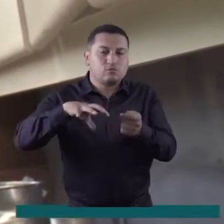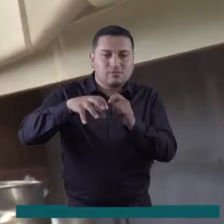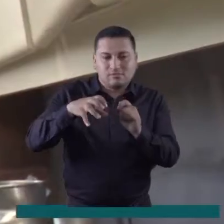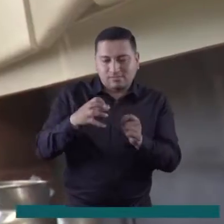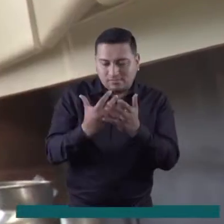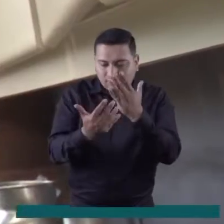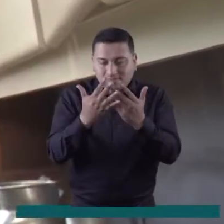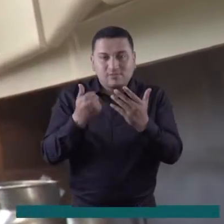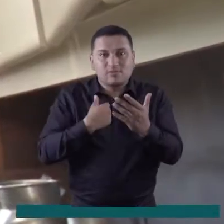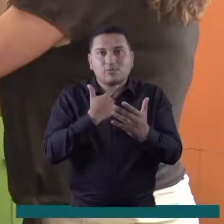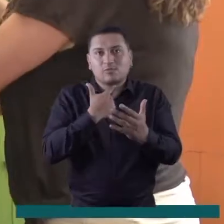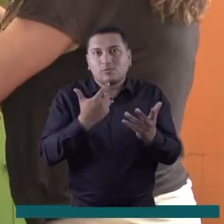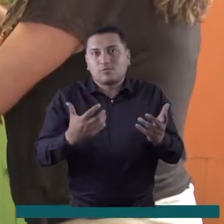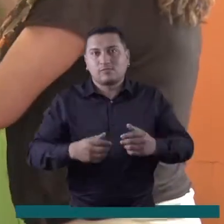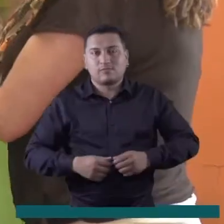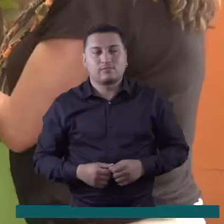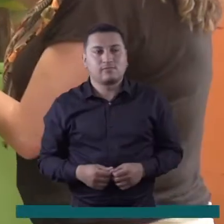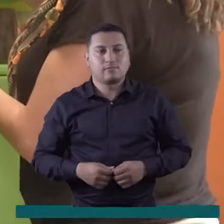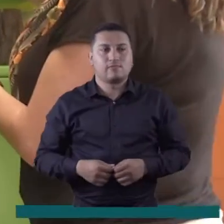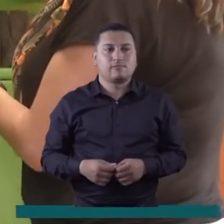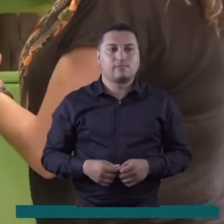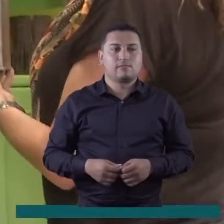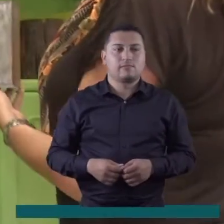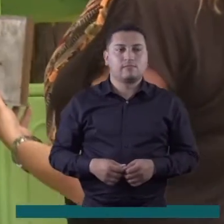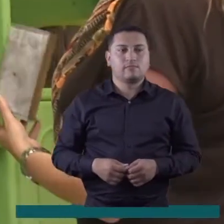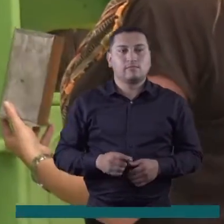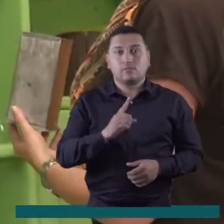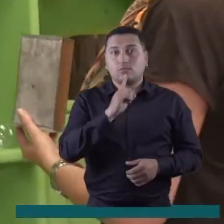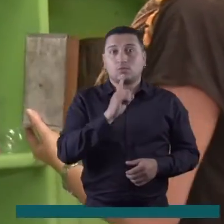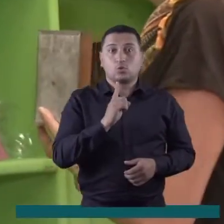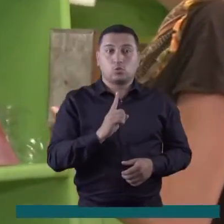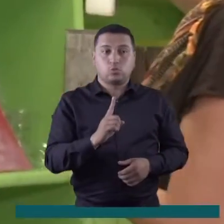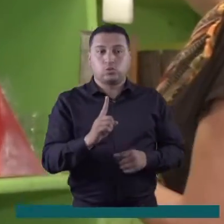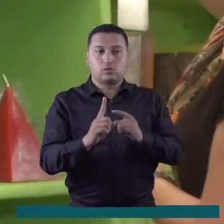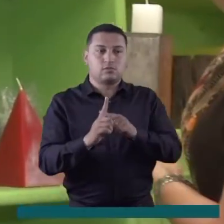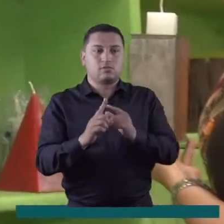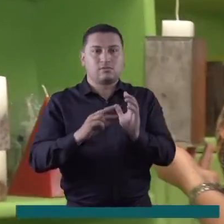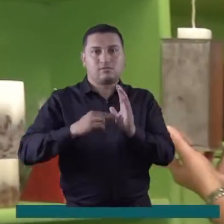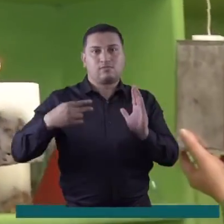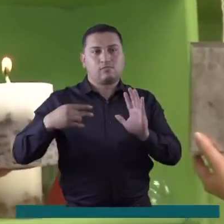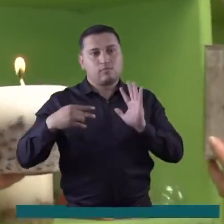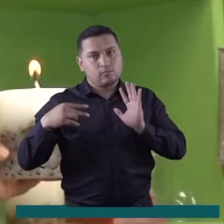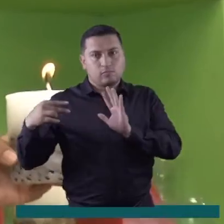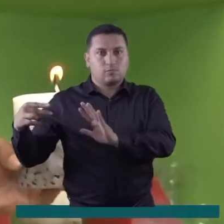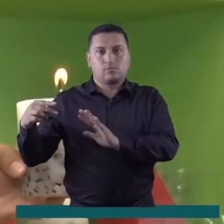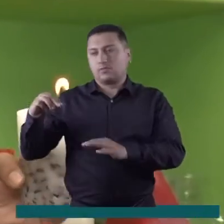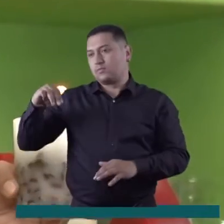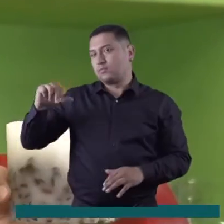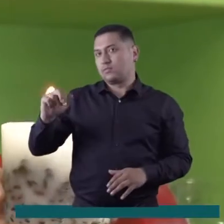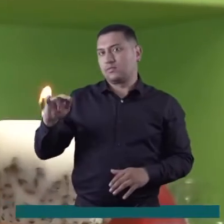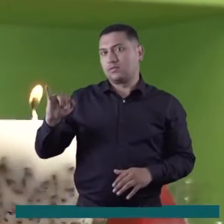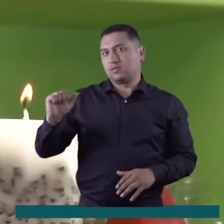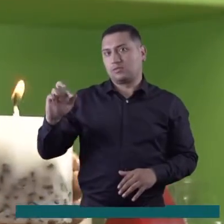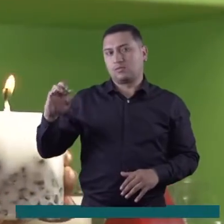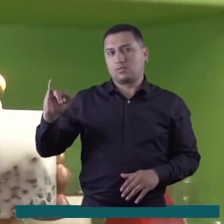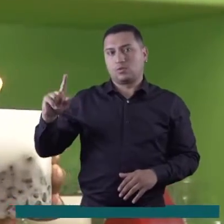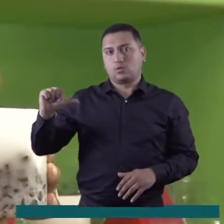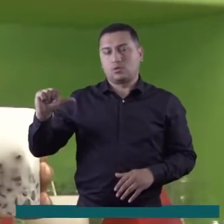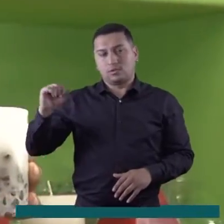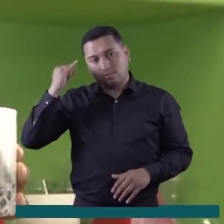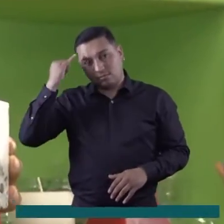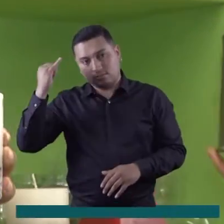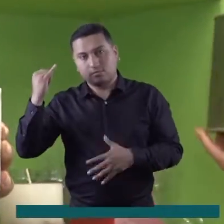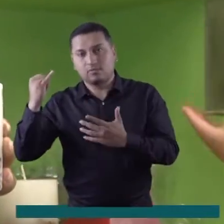mí me gusta todo lo que es manual. Esta vela es hecha con una de las técnicas que utiliza María Paula en su